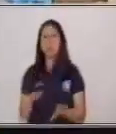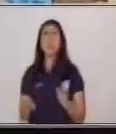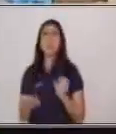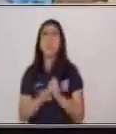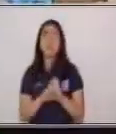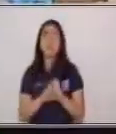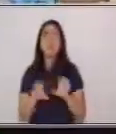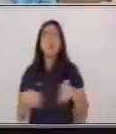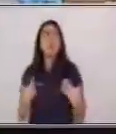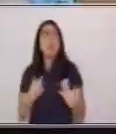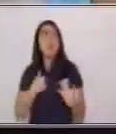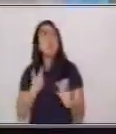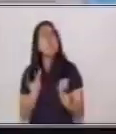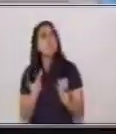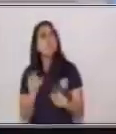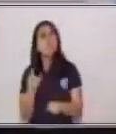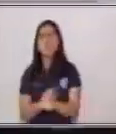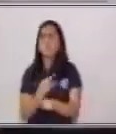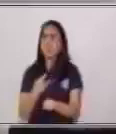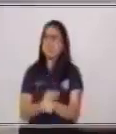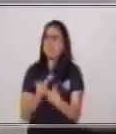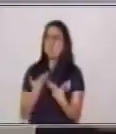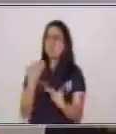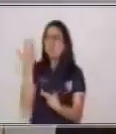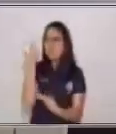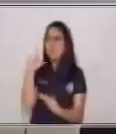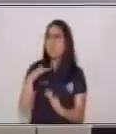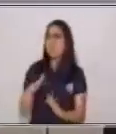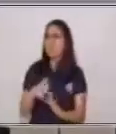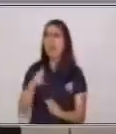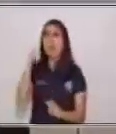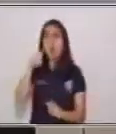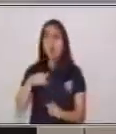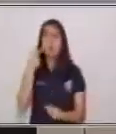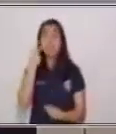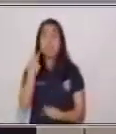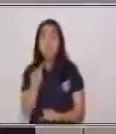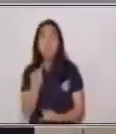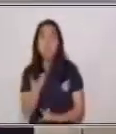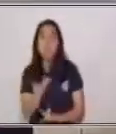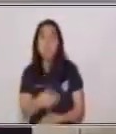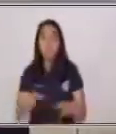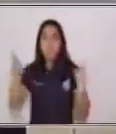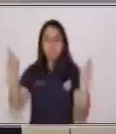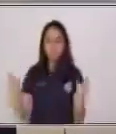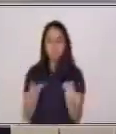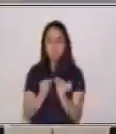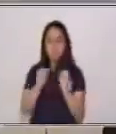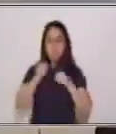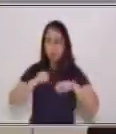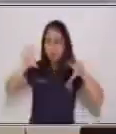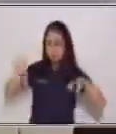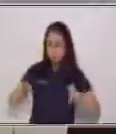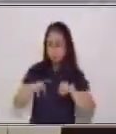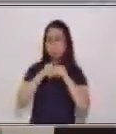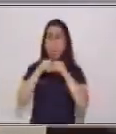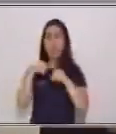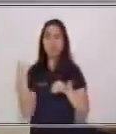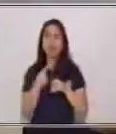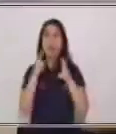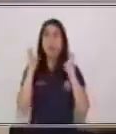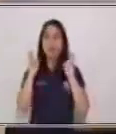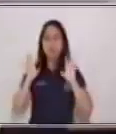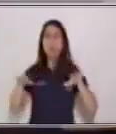vamos a resumir los temas para ver los pasos de cómo acentuar gráficamente. ¿Y por qué saber